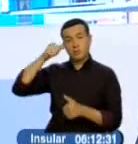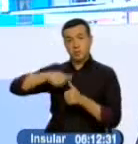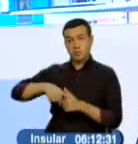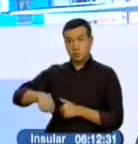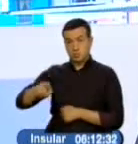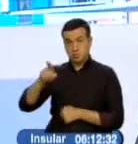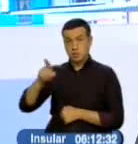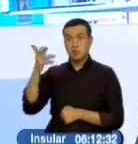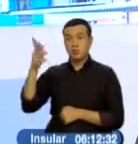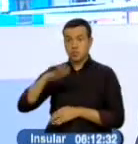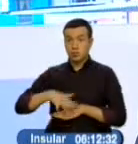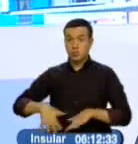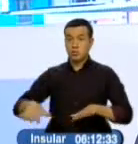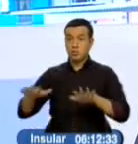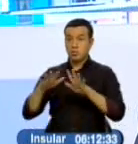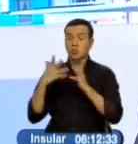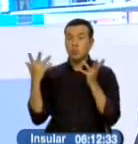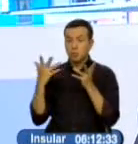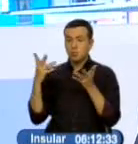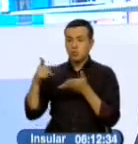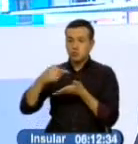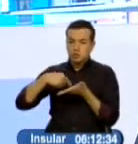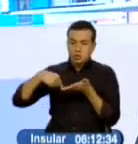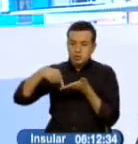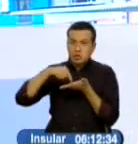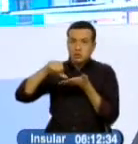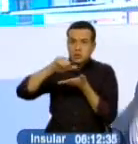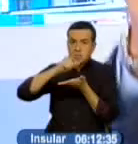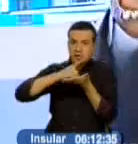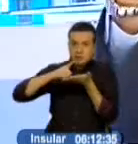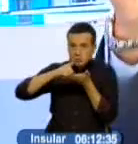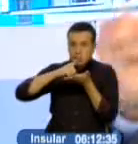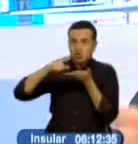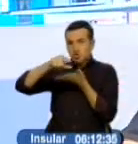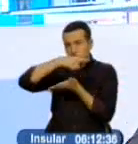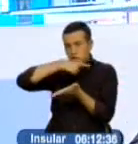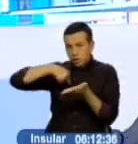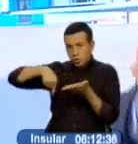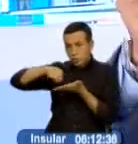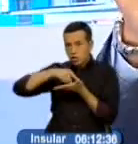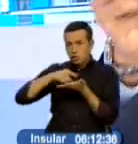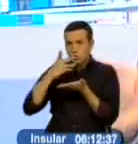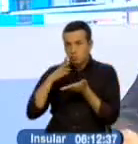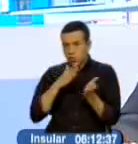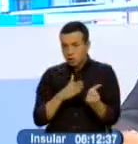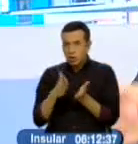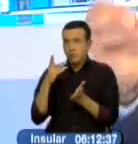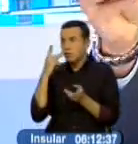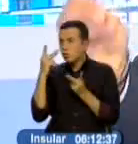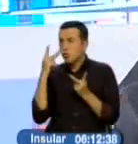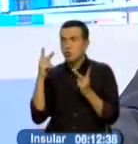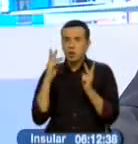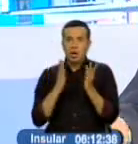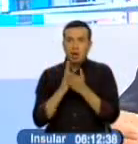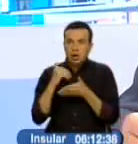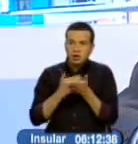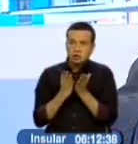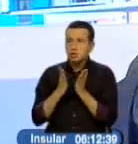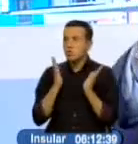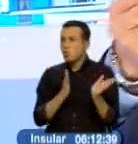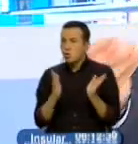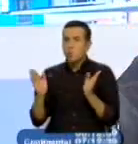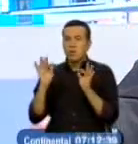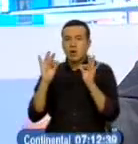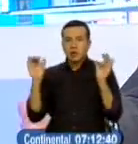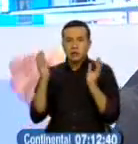la ubicación de los distritos y circuitos se hizo en base de un conjunto de variables demográficas, de acceso, de